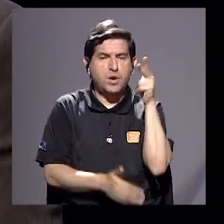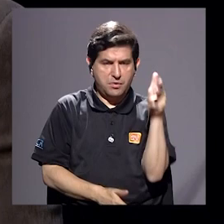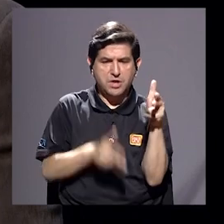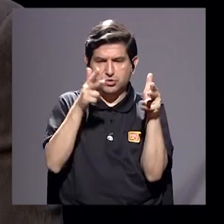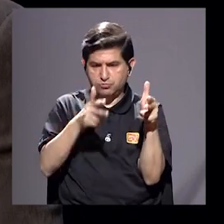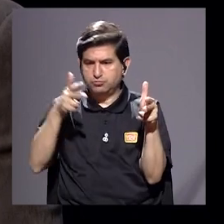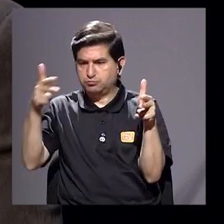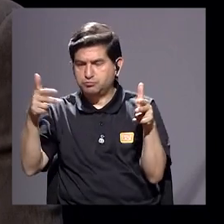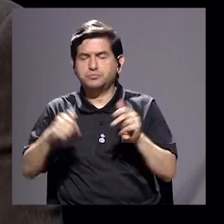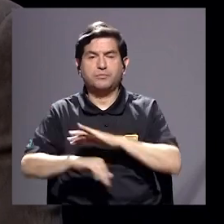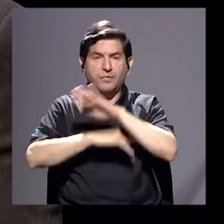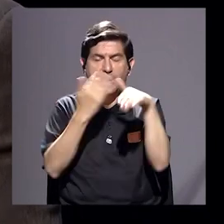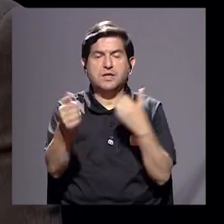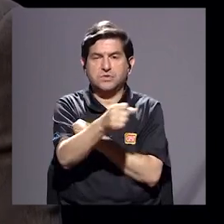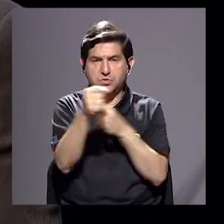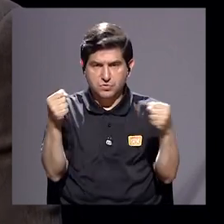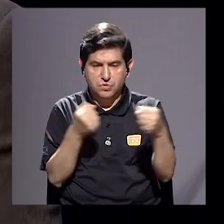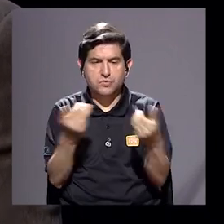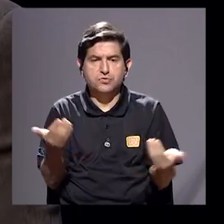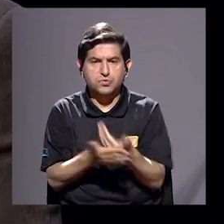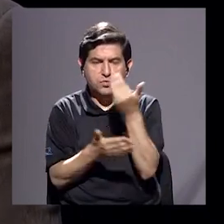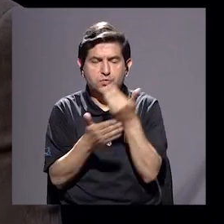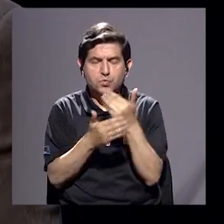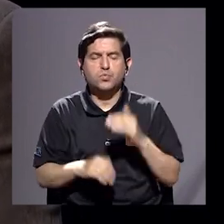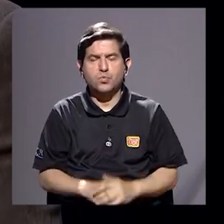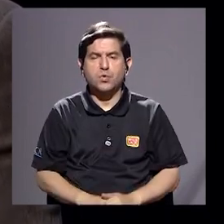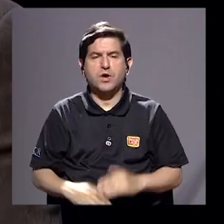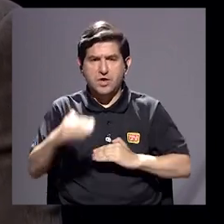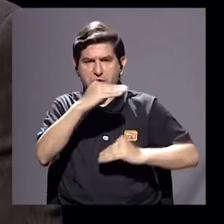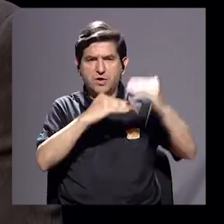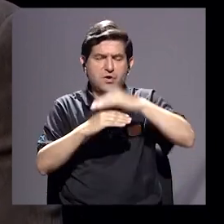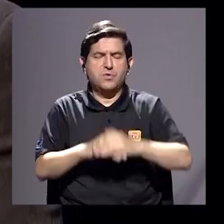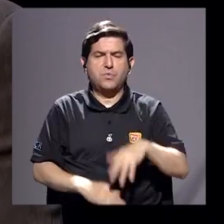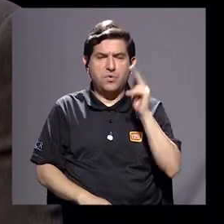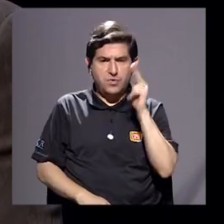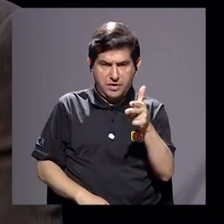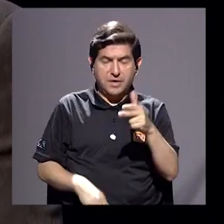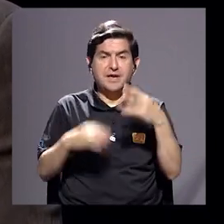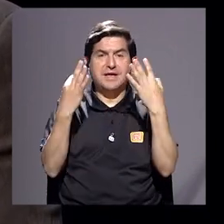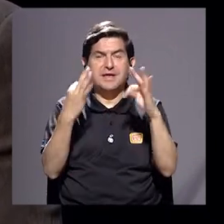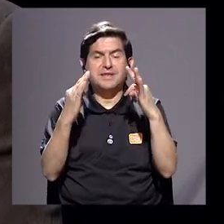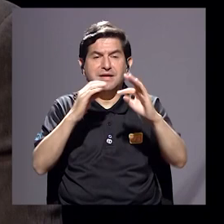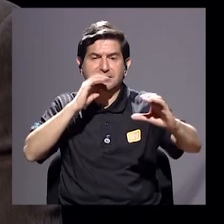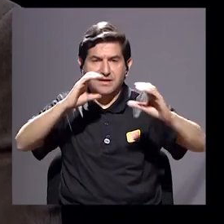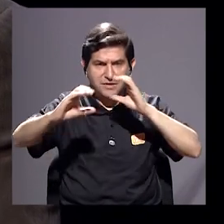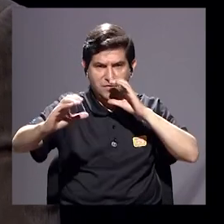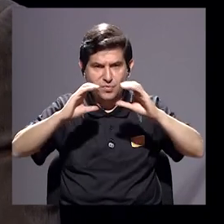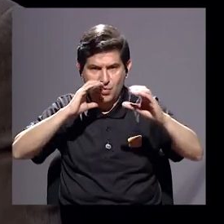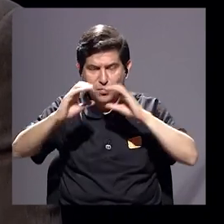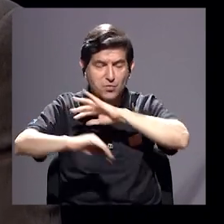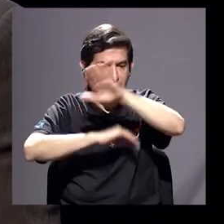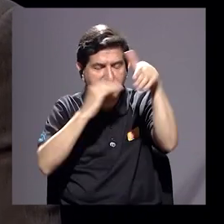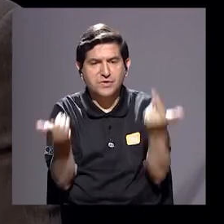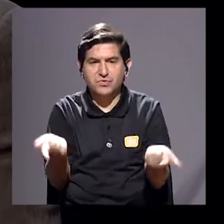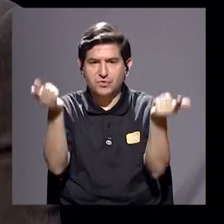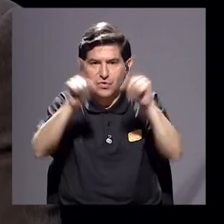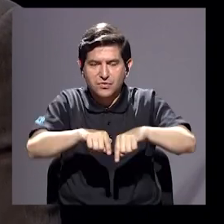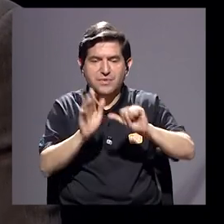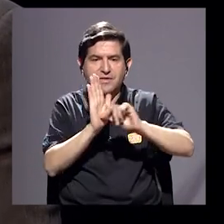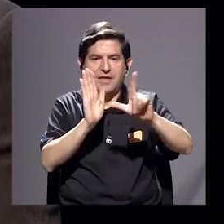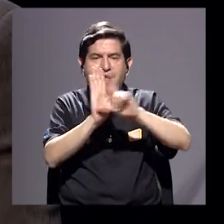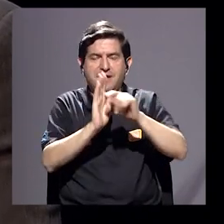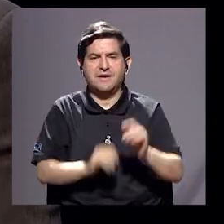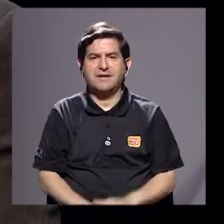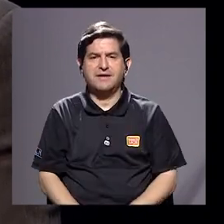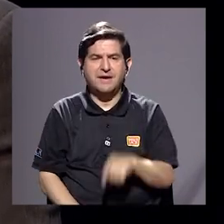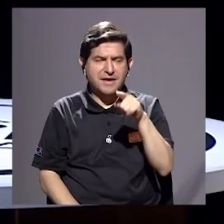también en todos los salones del nuevo edificio van a ver cámaras de televisión y nuestras poder tras admitiendo todo lo que ocurre en las amm viales y